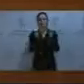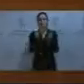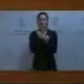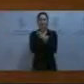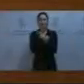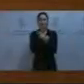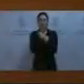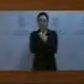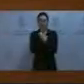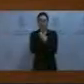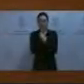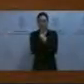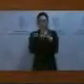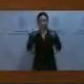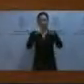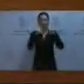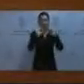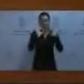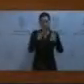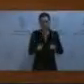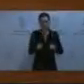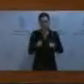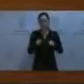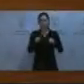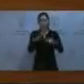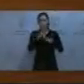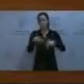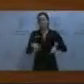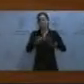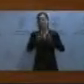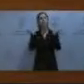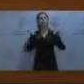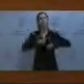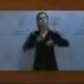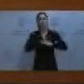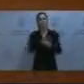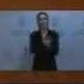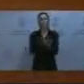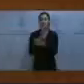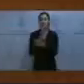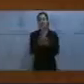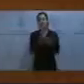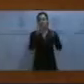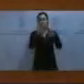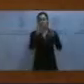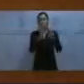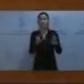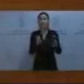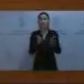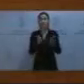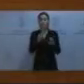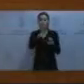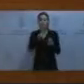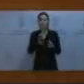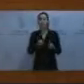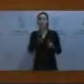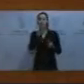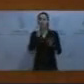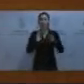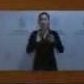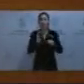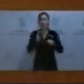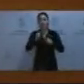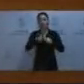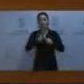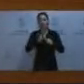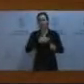estos mineros asturronesa. Y estamos de acuerdo con la necesaria intermediación con las empresas eléctricas para que consuman carbón autóctono y contribuyan a